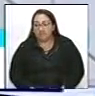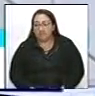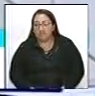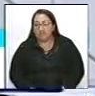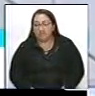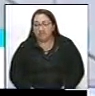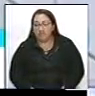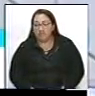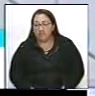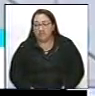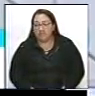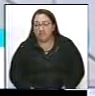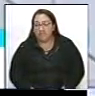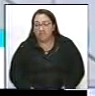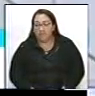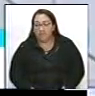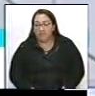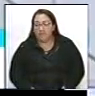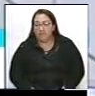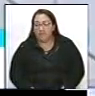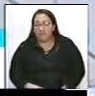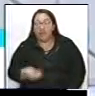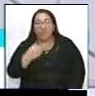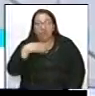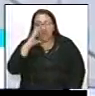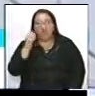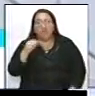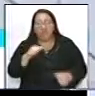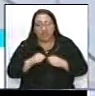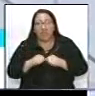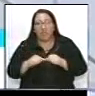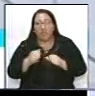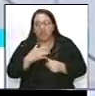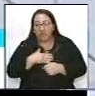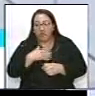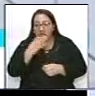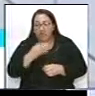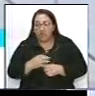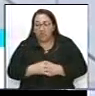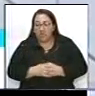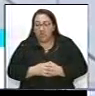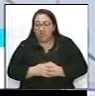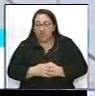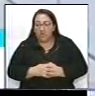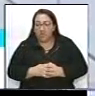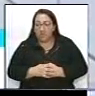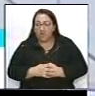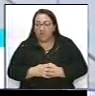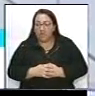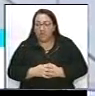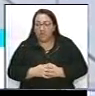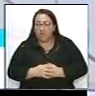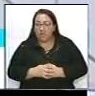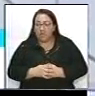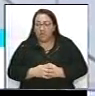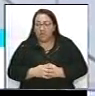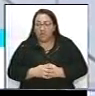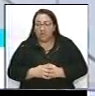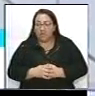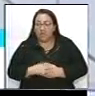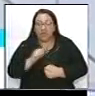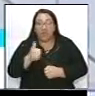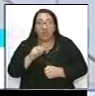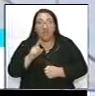Es muy probable, ¿no? Y yo creo que va a durar, porque yo estoy convencido de que mañana el señor del Solar va a